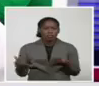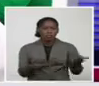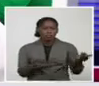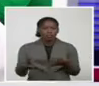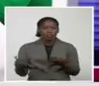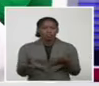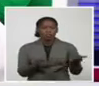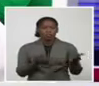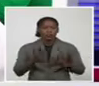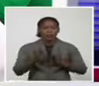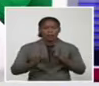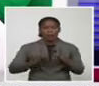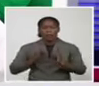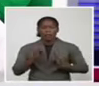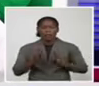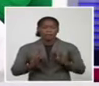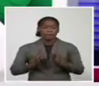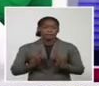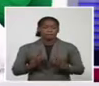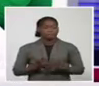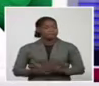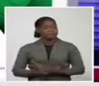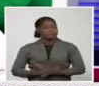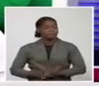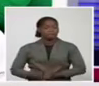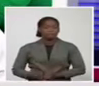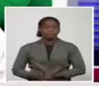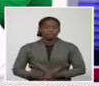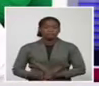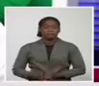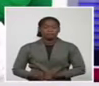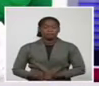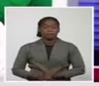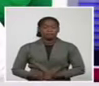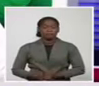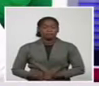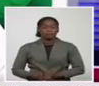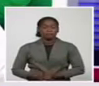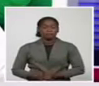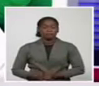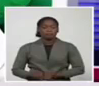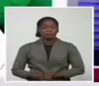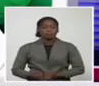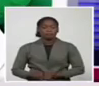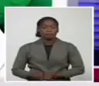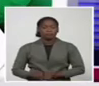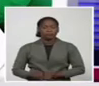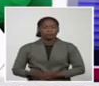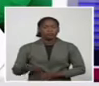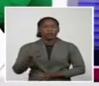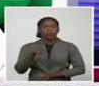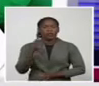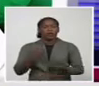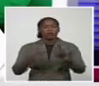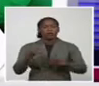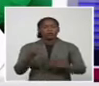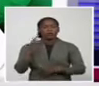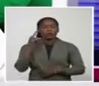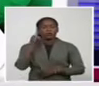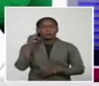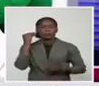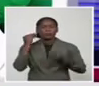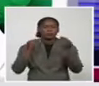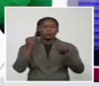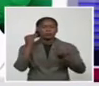Se promediaron 8,8 contactos por cada lactante. Y usted se pregunta, ¿y esa cantidad